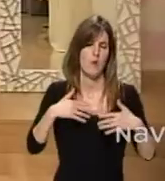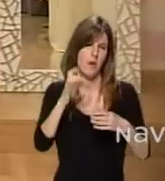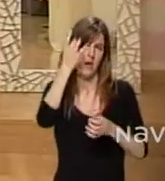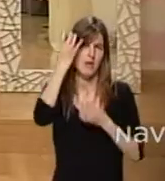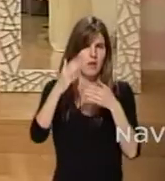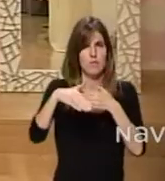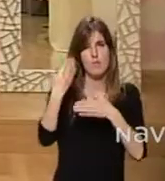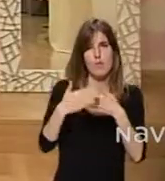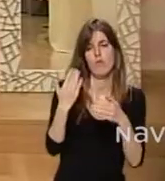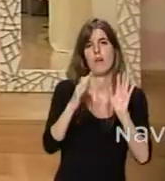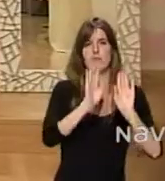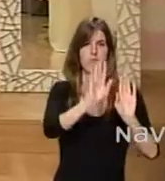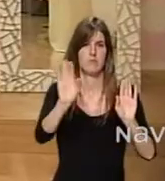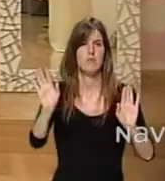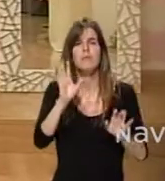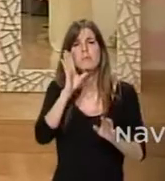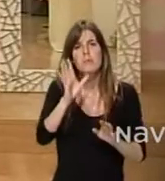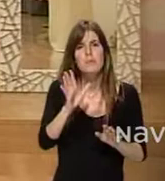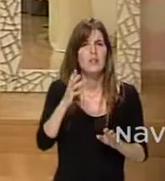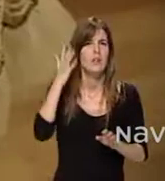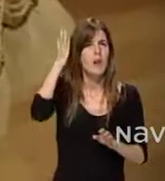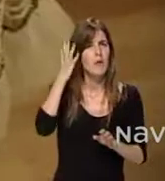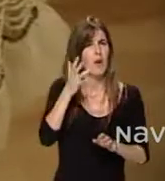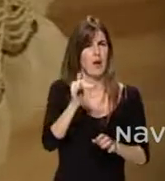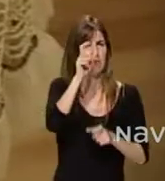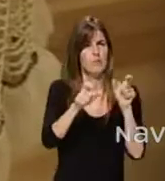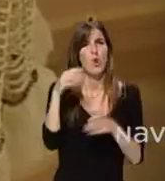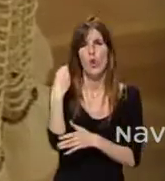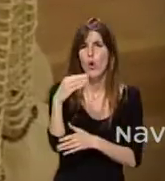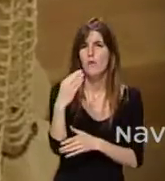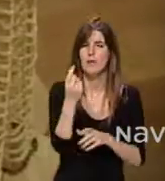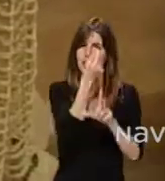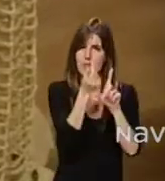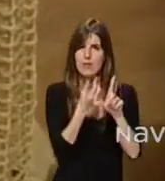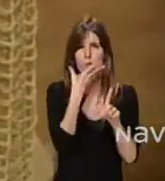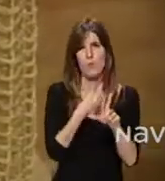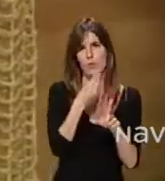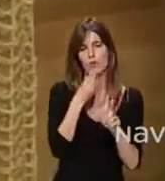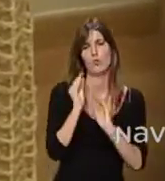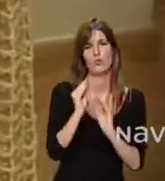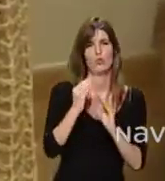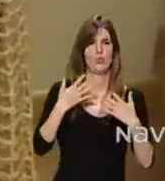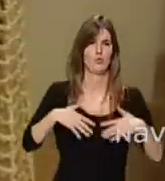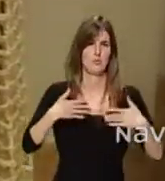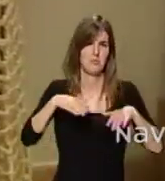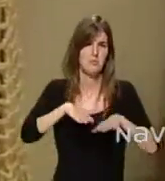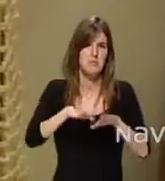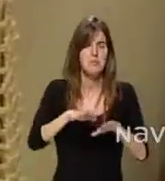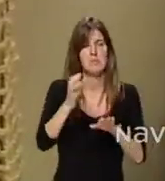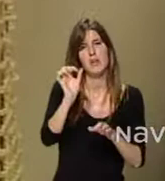gran cantidad de diseñadores que hay ahora en Navarra que están haciendo diseño propio y